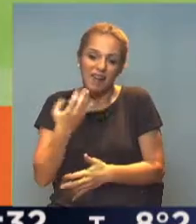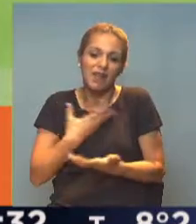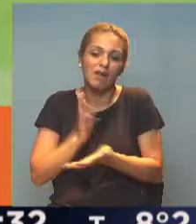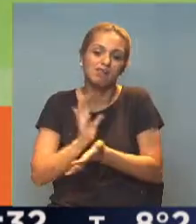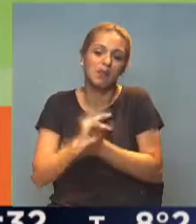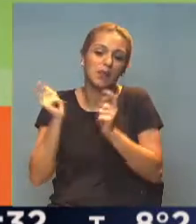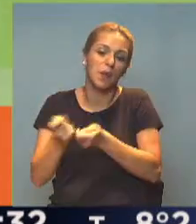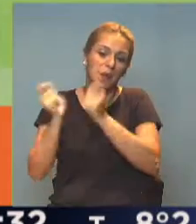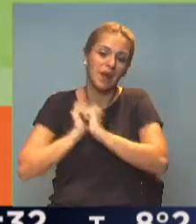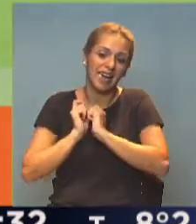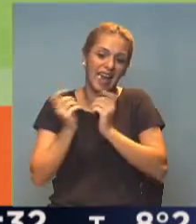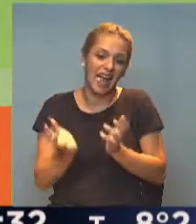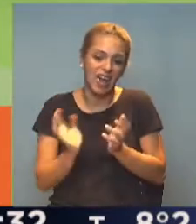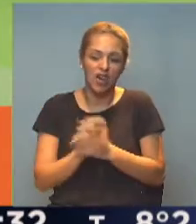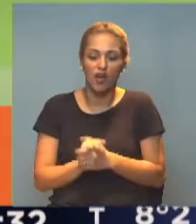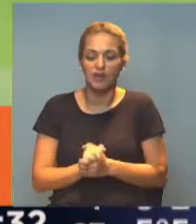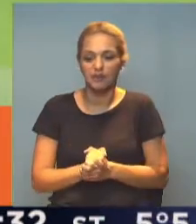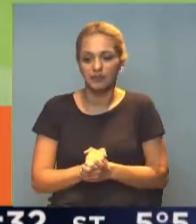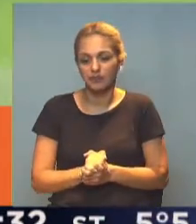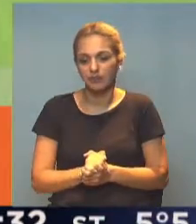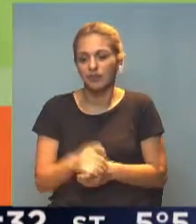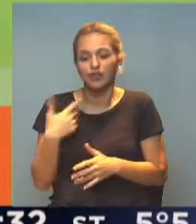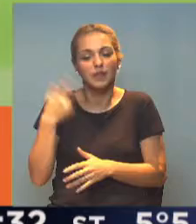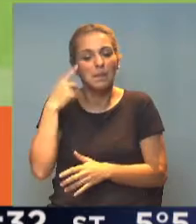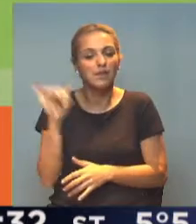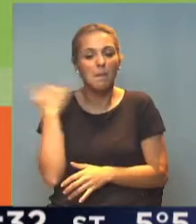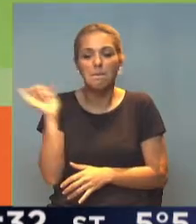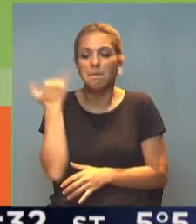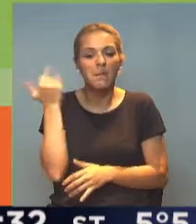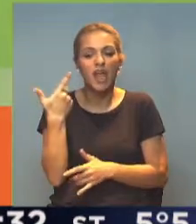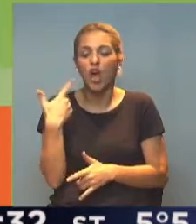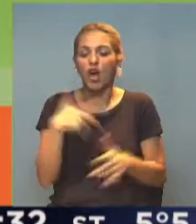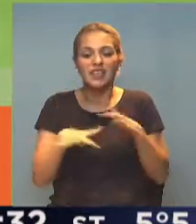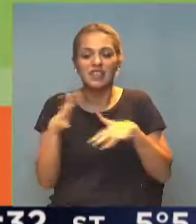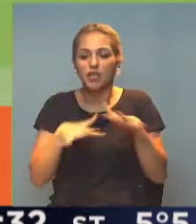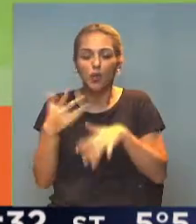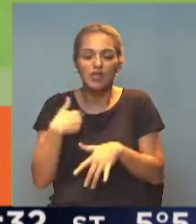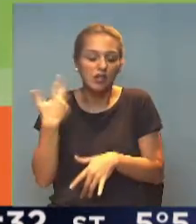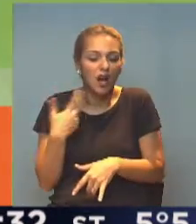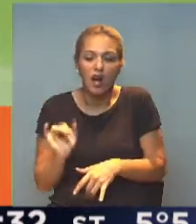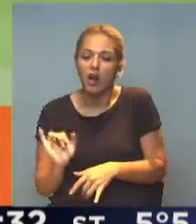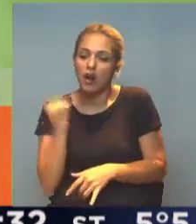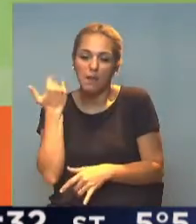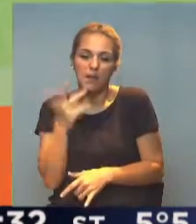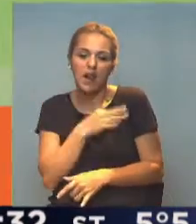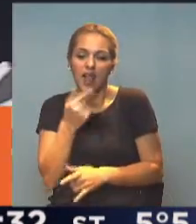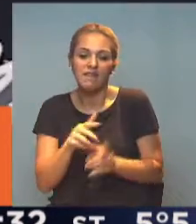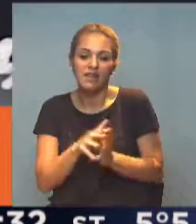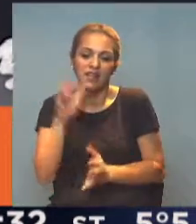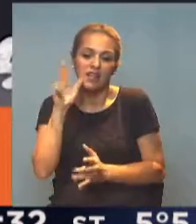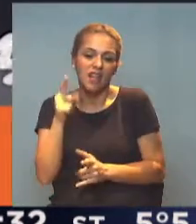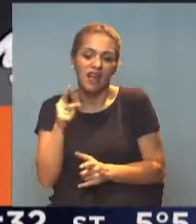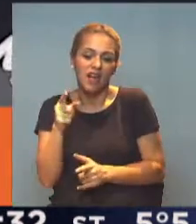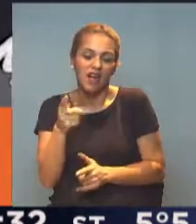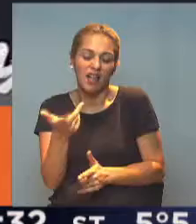regalo, yo creo una de las mejores cosas que me tocó vivir en el fútbol. Aprovecho